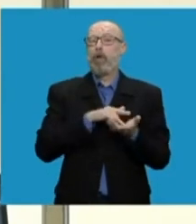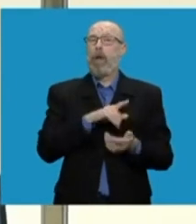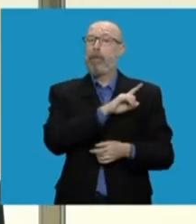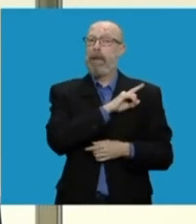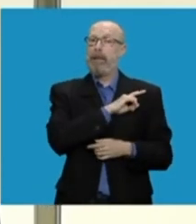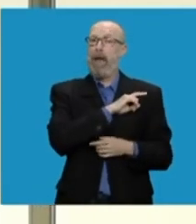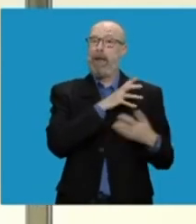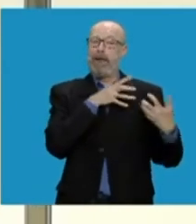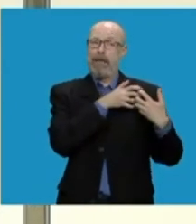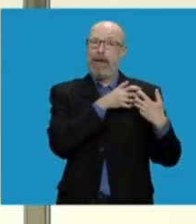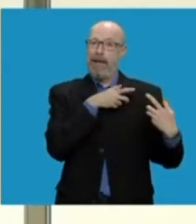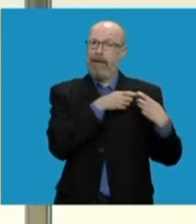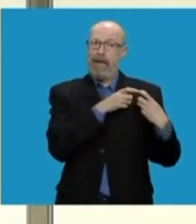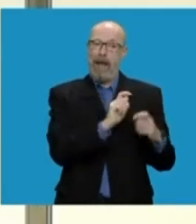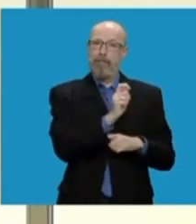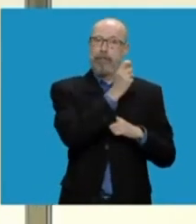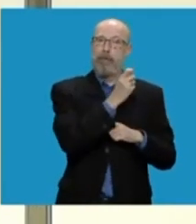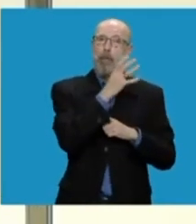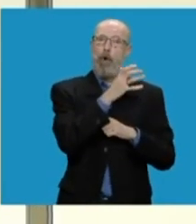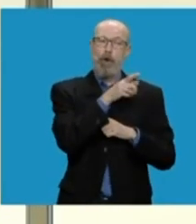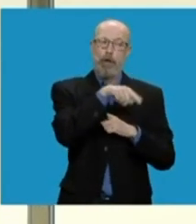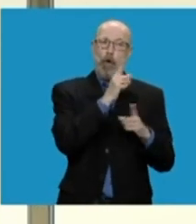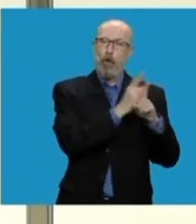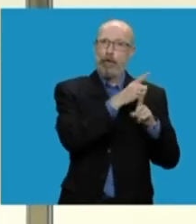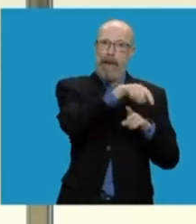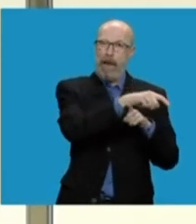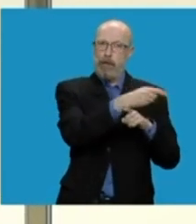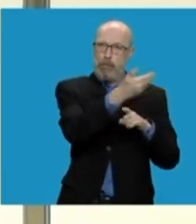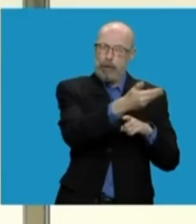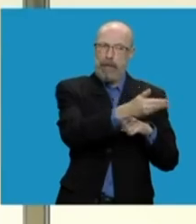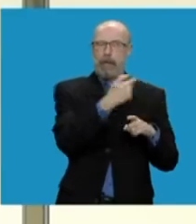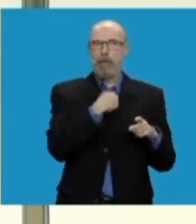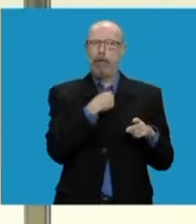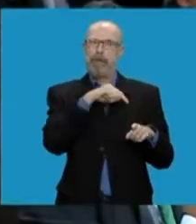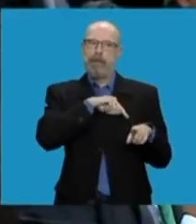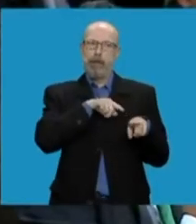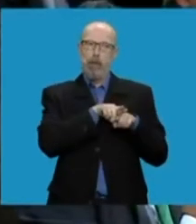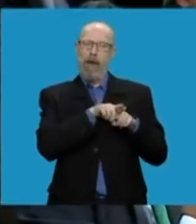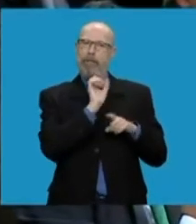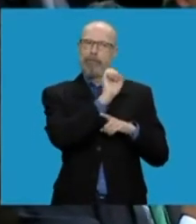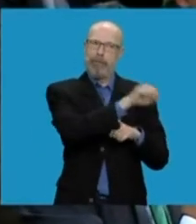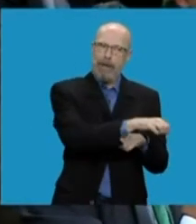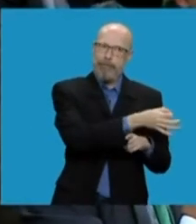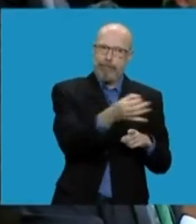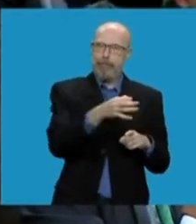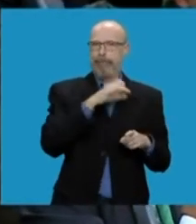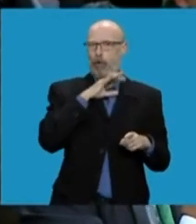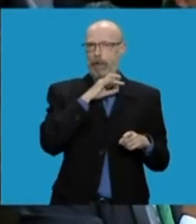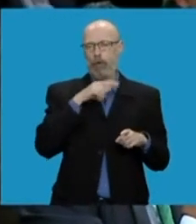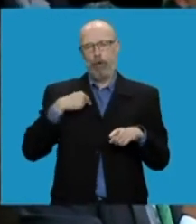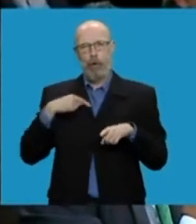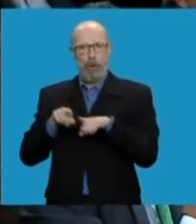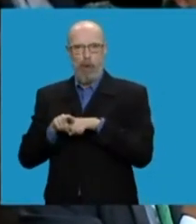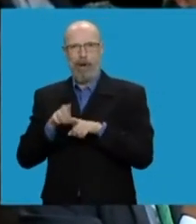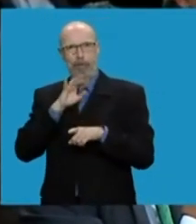guerra a un gran ejército. Pues yo me sentí en ese momento como ese gran ejército. Gracias al jurado, gracias a la